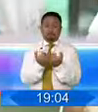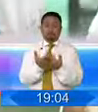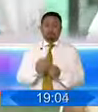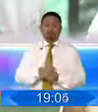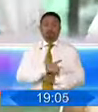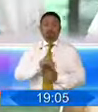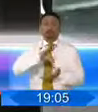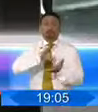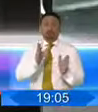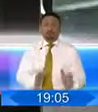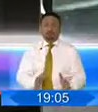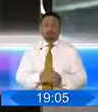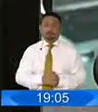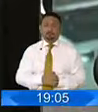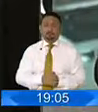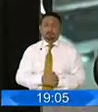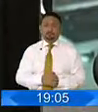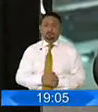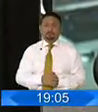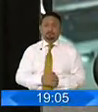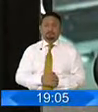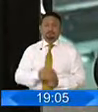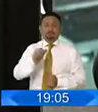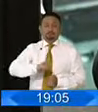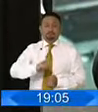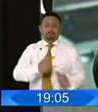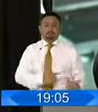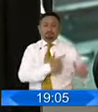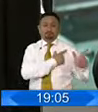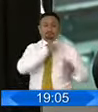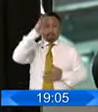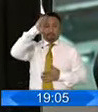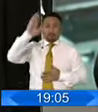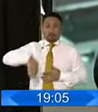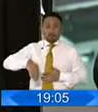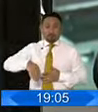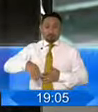la ciudadanía. Efectivamente, tanto Fuerzas Armadas como Policía